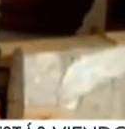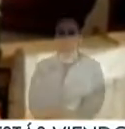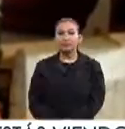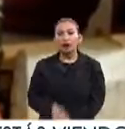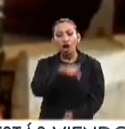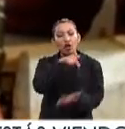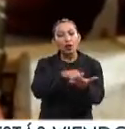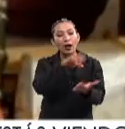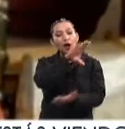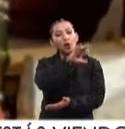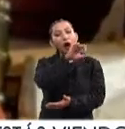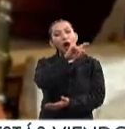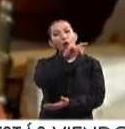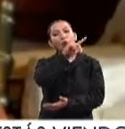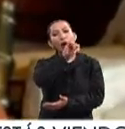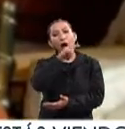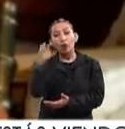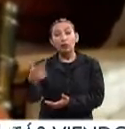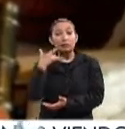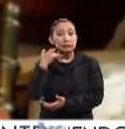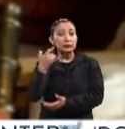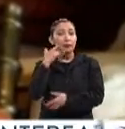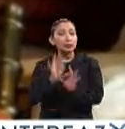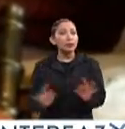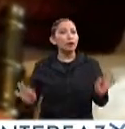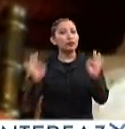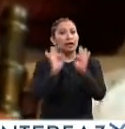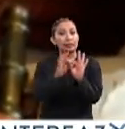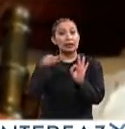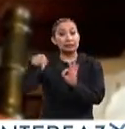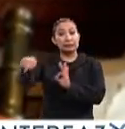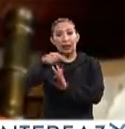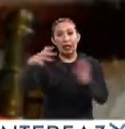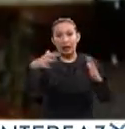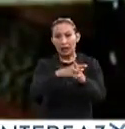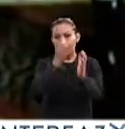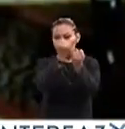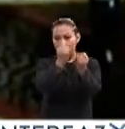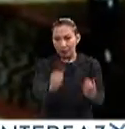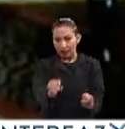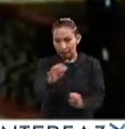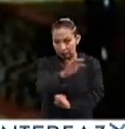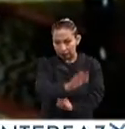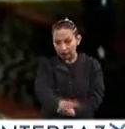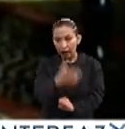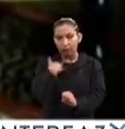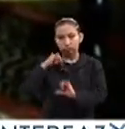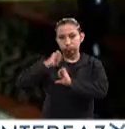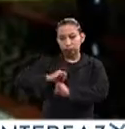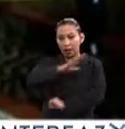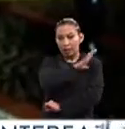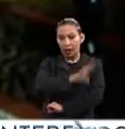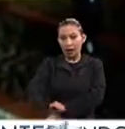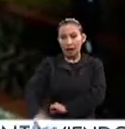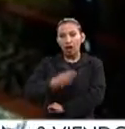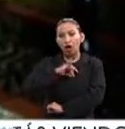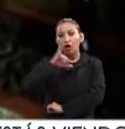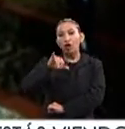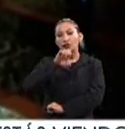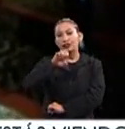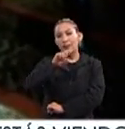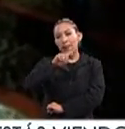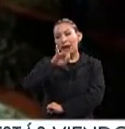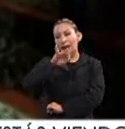El sitio de Cuautla, una de las batallas más importantes libradas en la Guerra de Independencia, al mando del generalísimo José